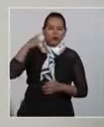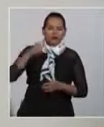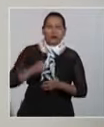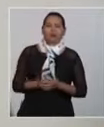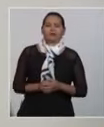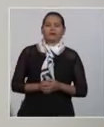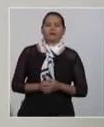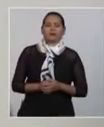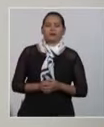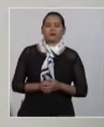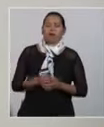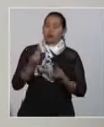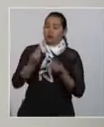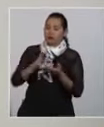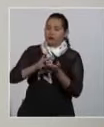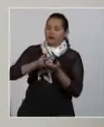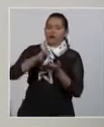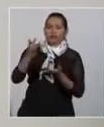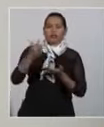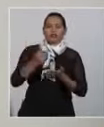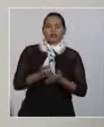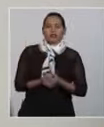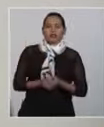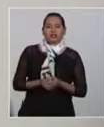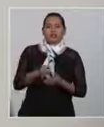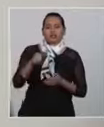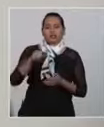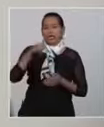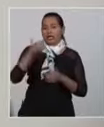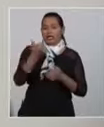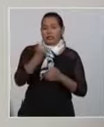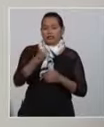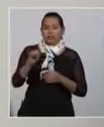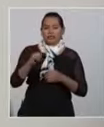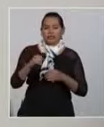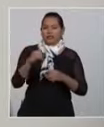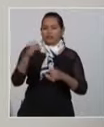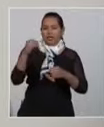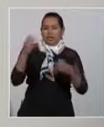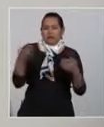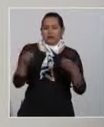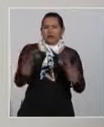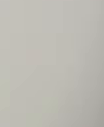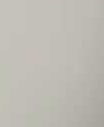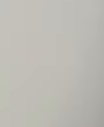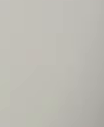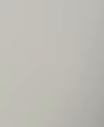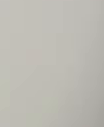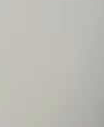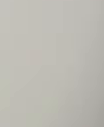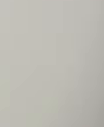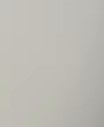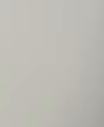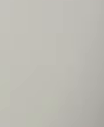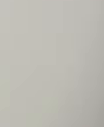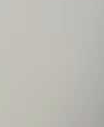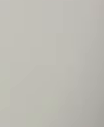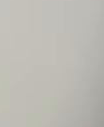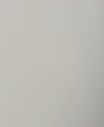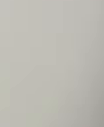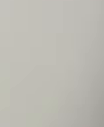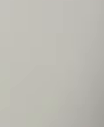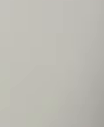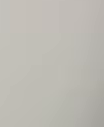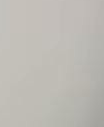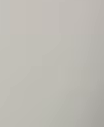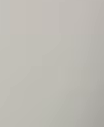esta manera cerramos la etapa de presentación y vamos ahora a la etapa medular de este encuentro, en